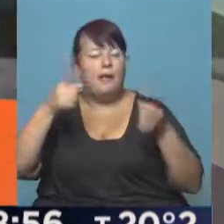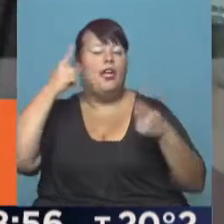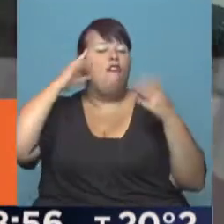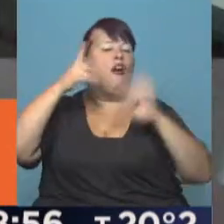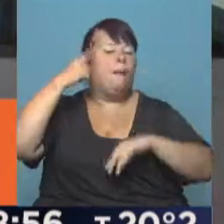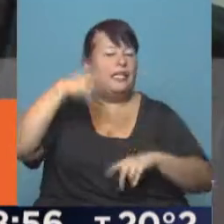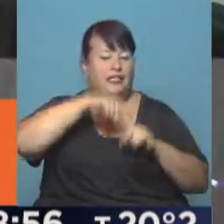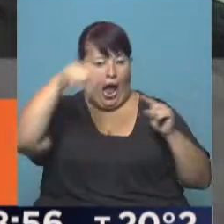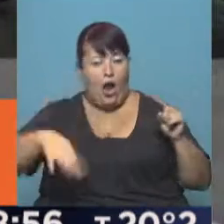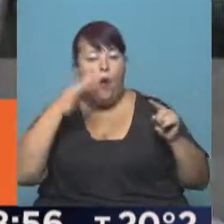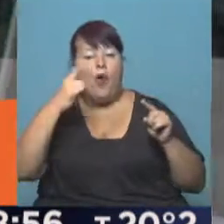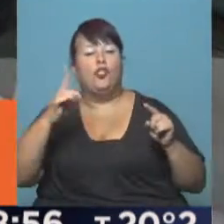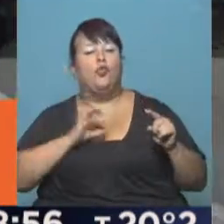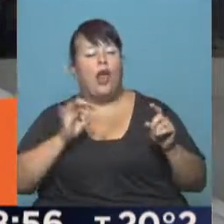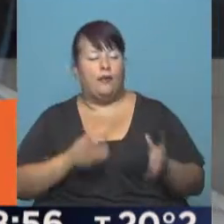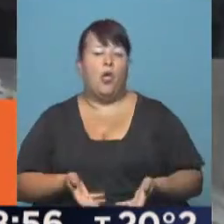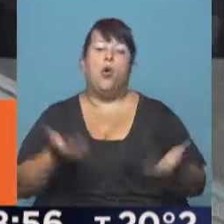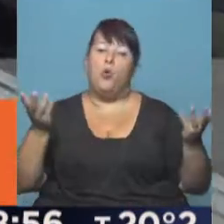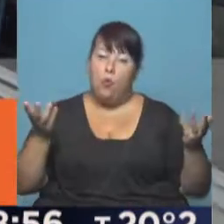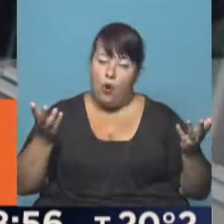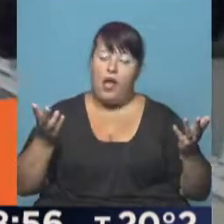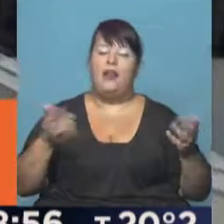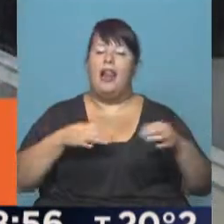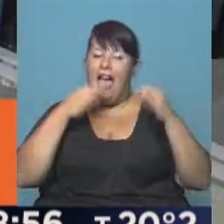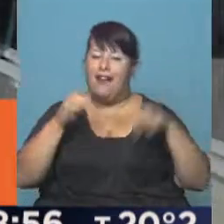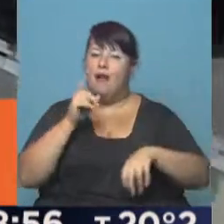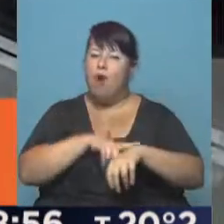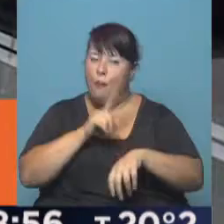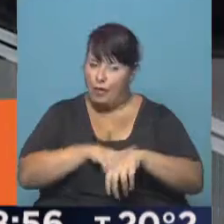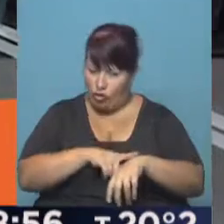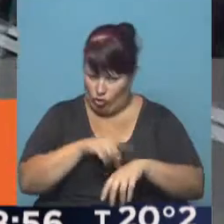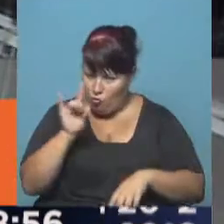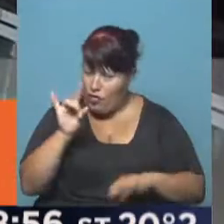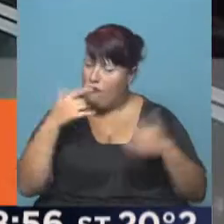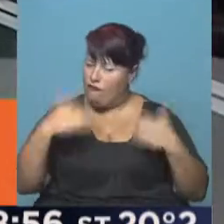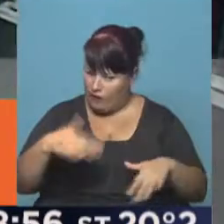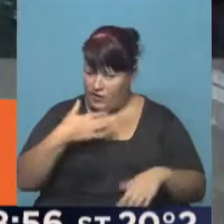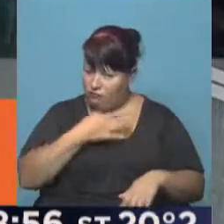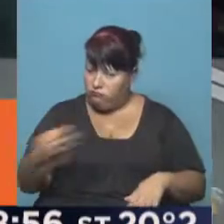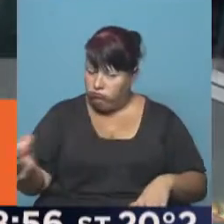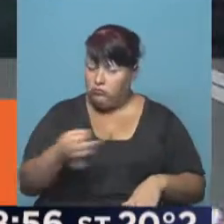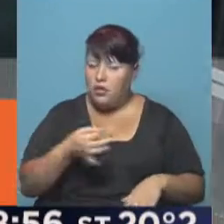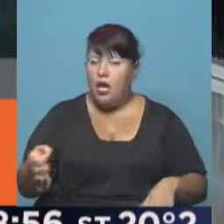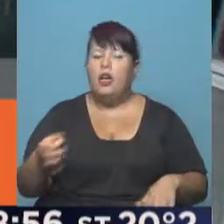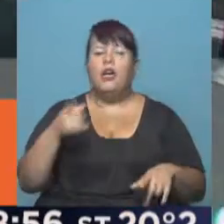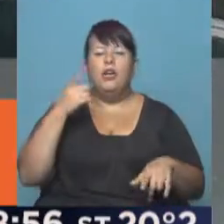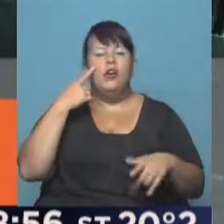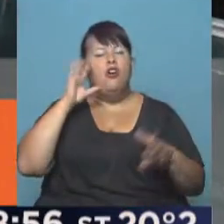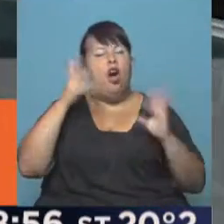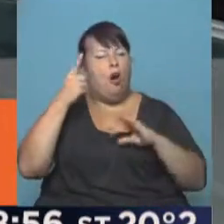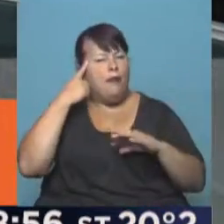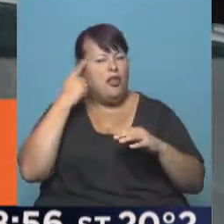a 41 años del golpe? Y bueno, fueron realmente momentos muy duros, que efectivamente hubo una visión